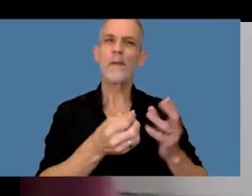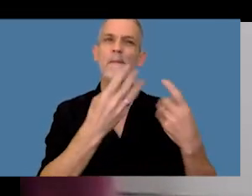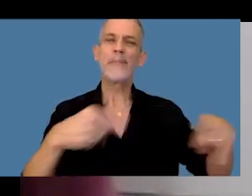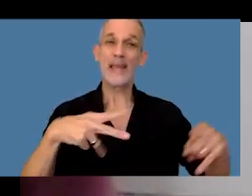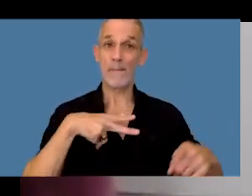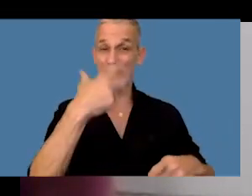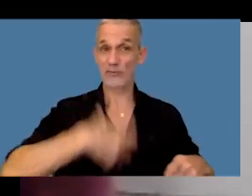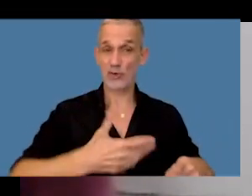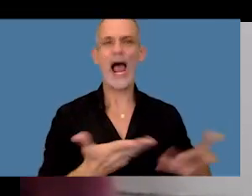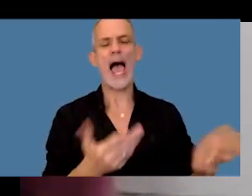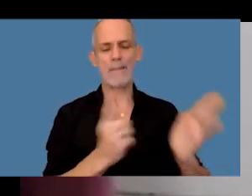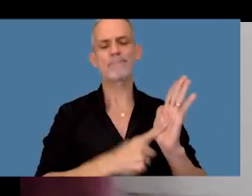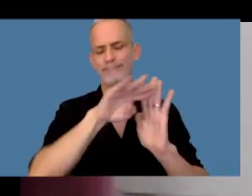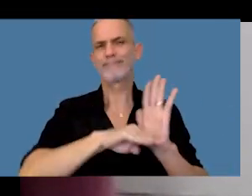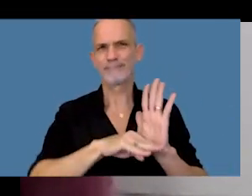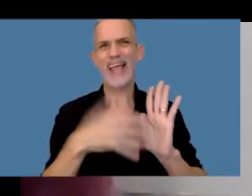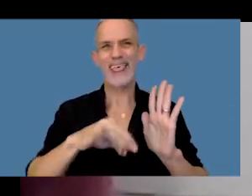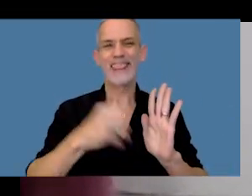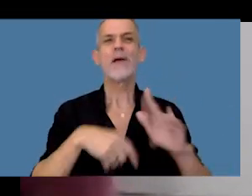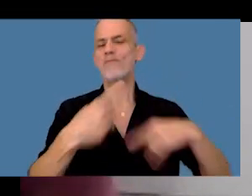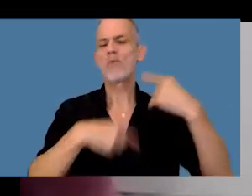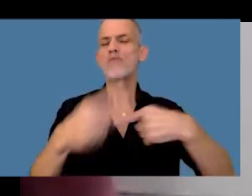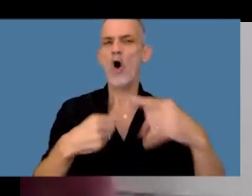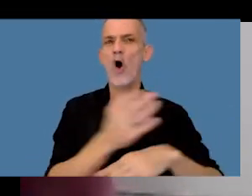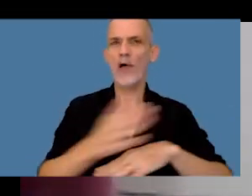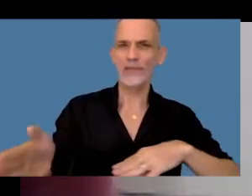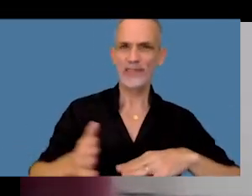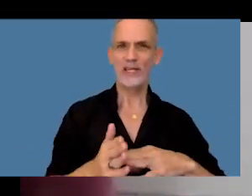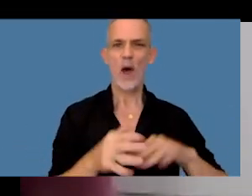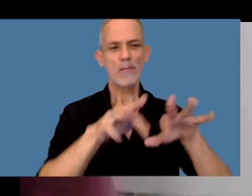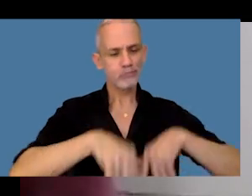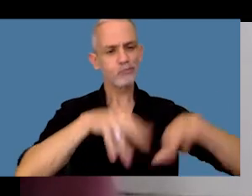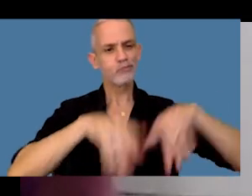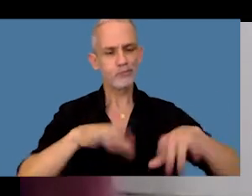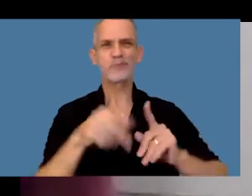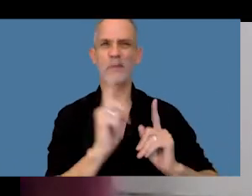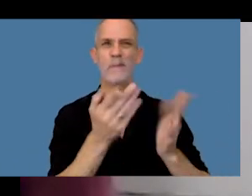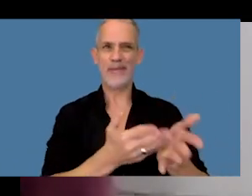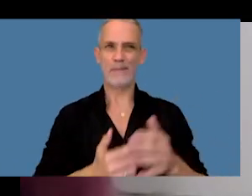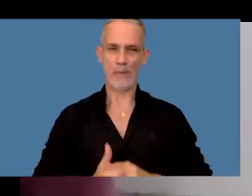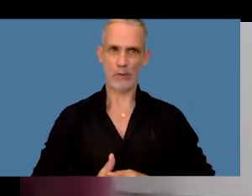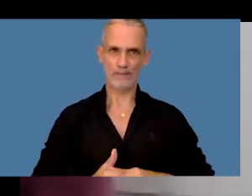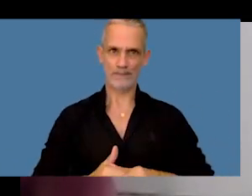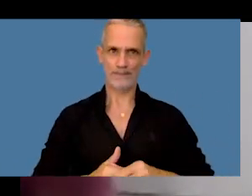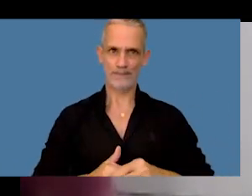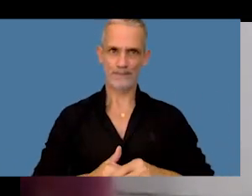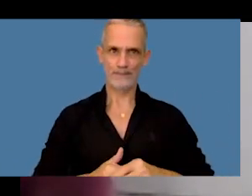resolución entiende que deberías seguir cargándolo en bienes personales.